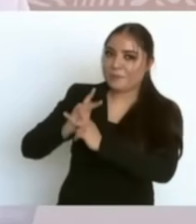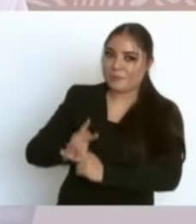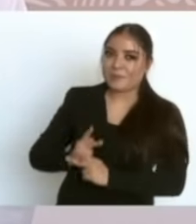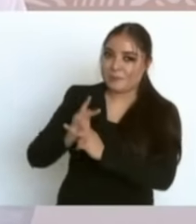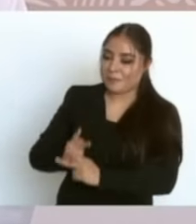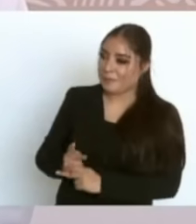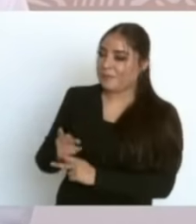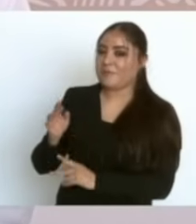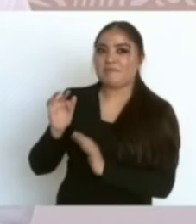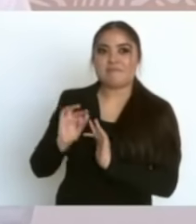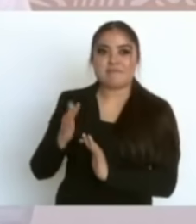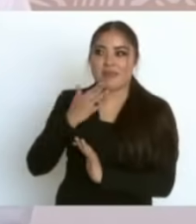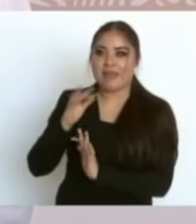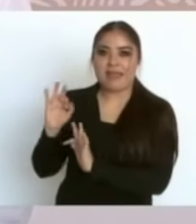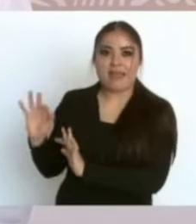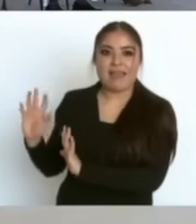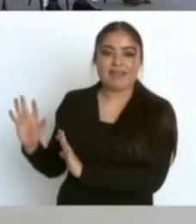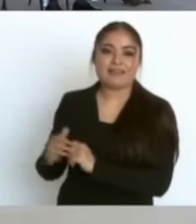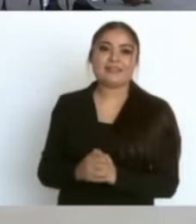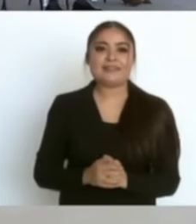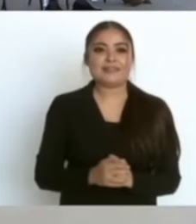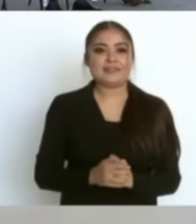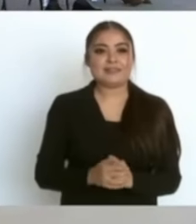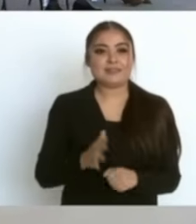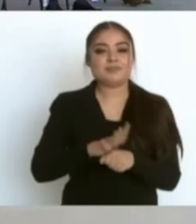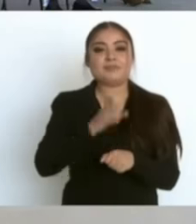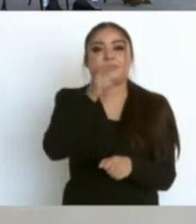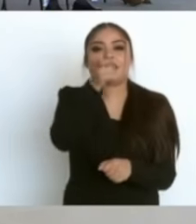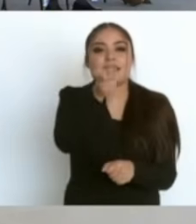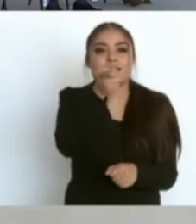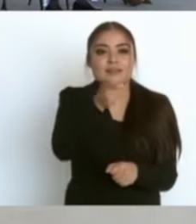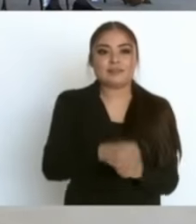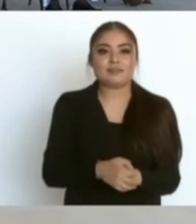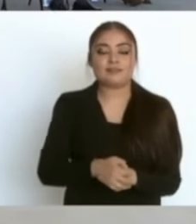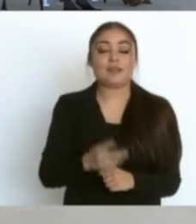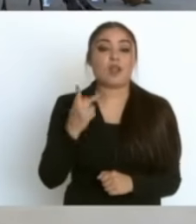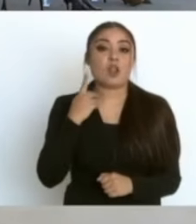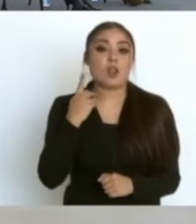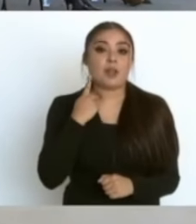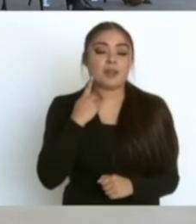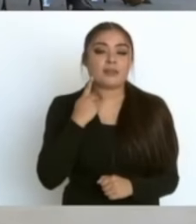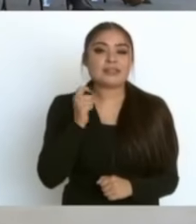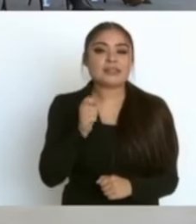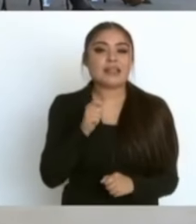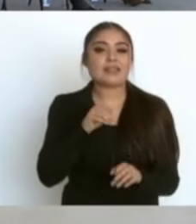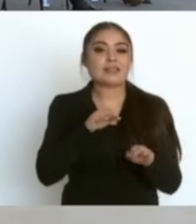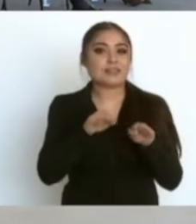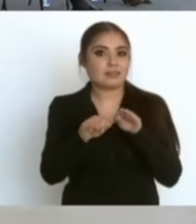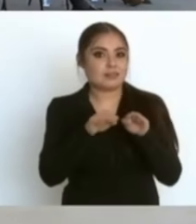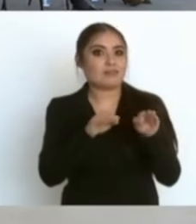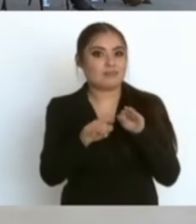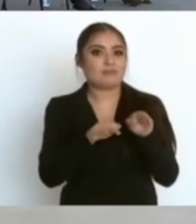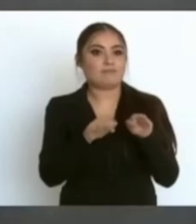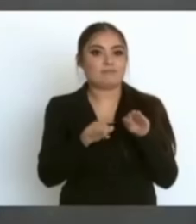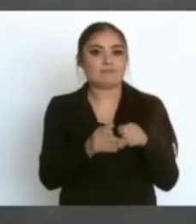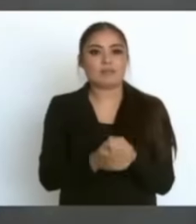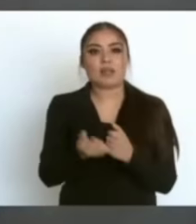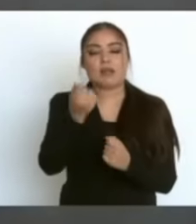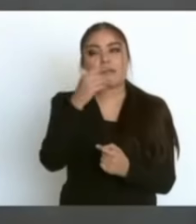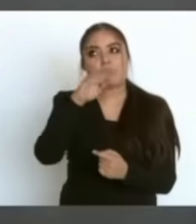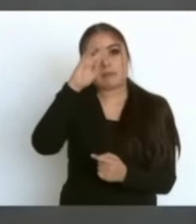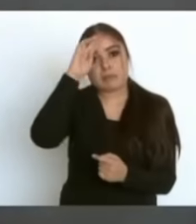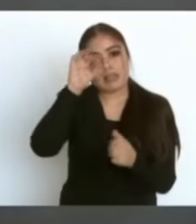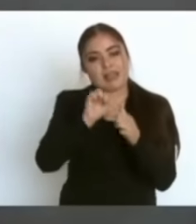sobre todo por eso la política es un oficio dicen unos es un